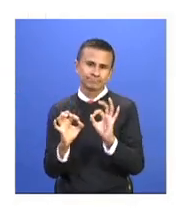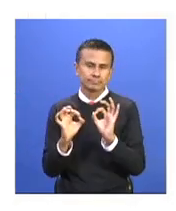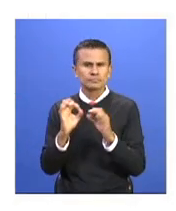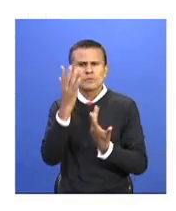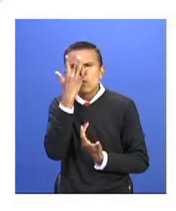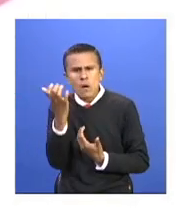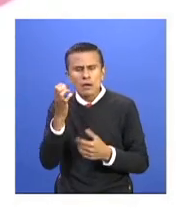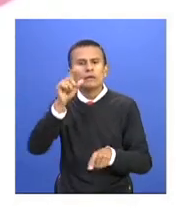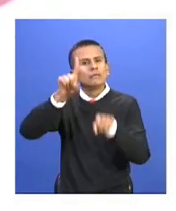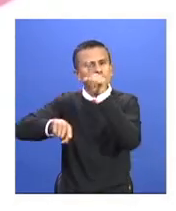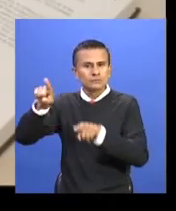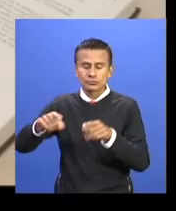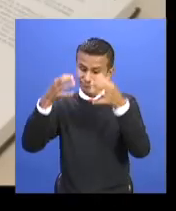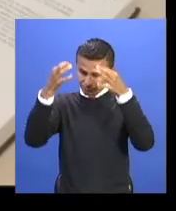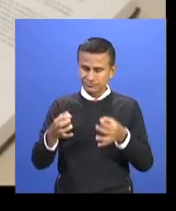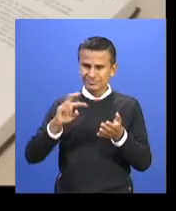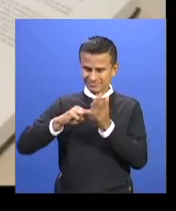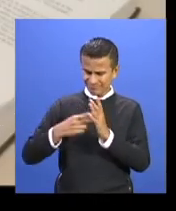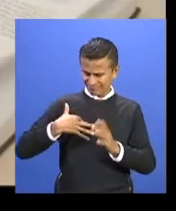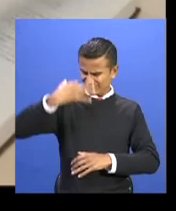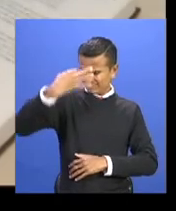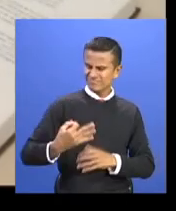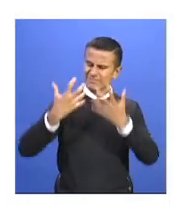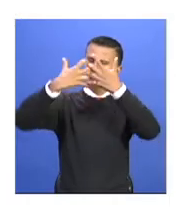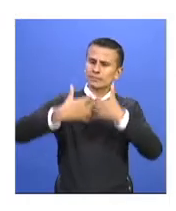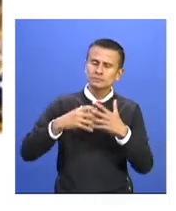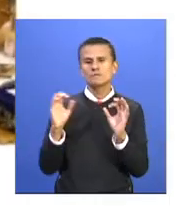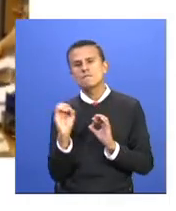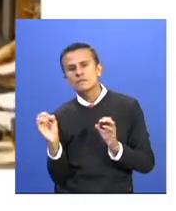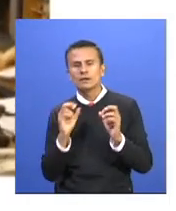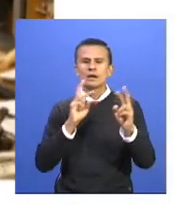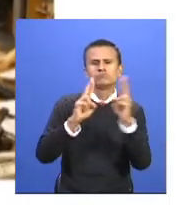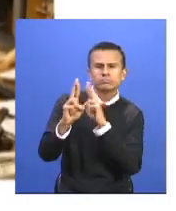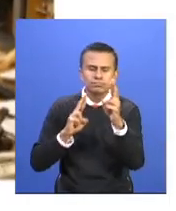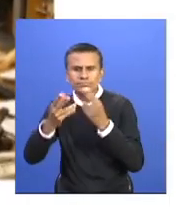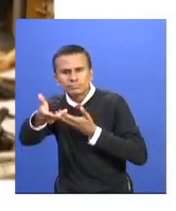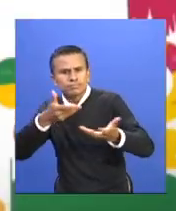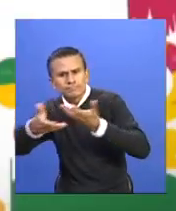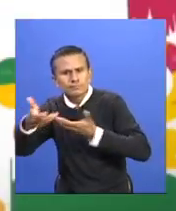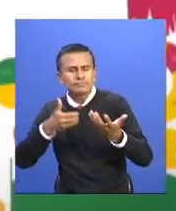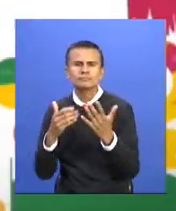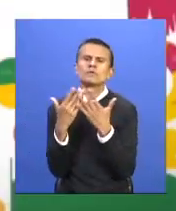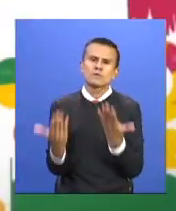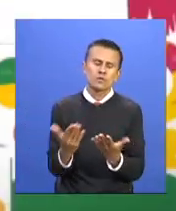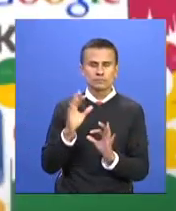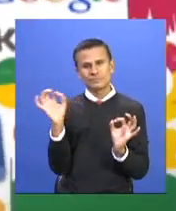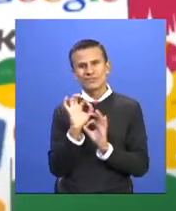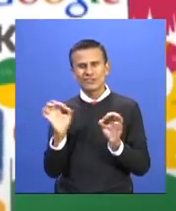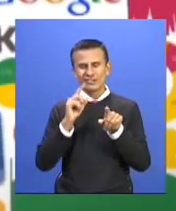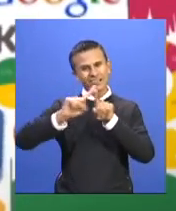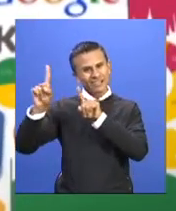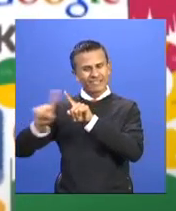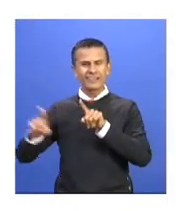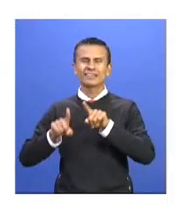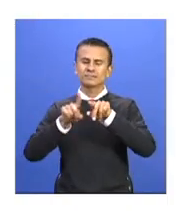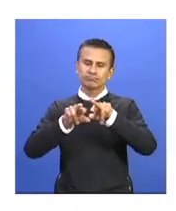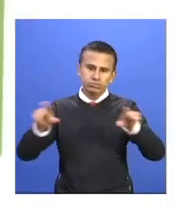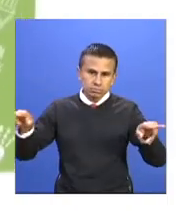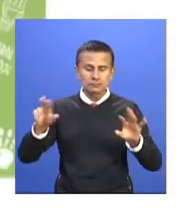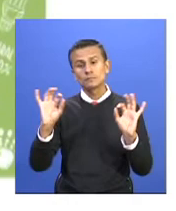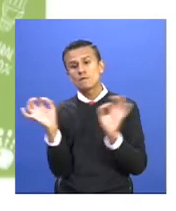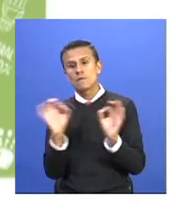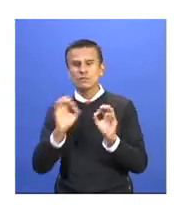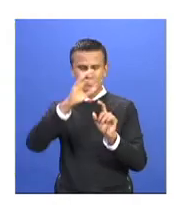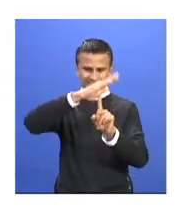hace visible al momento de hablar de ética empresarial, de las relaciones laborales, de la correcta gestión de la diversidad, de